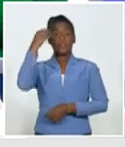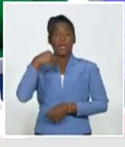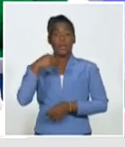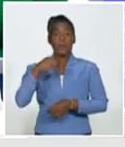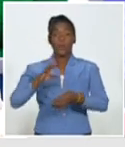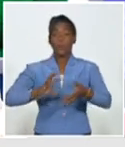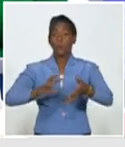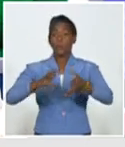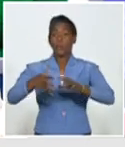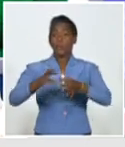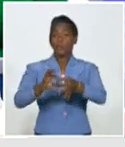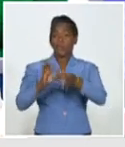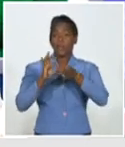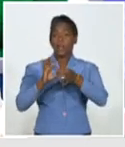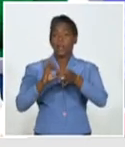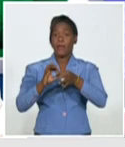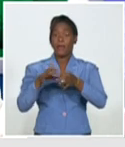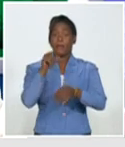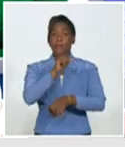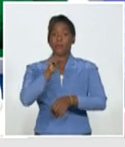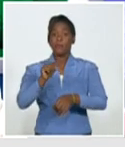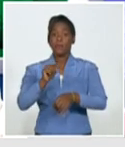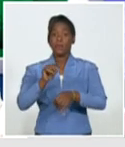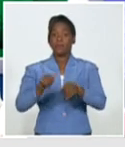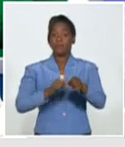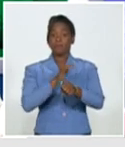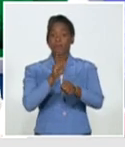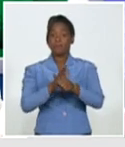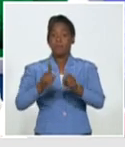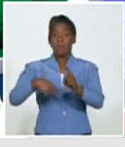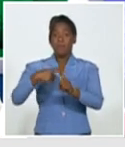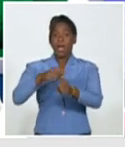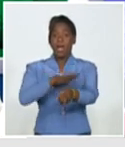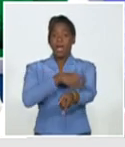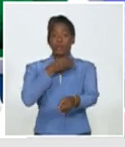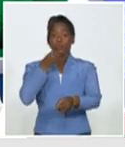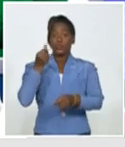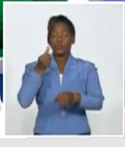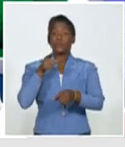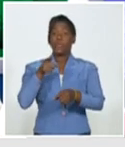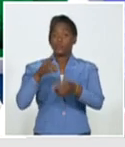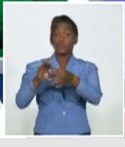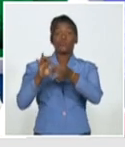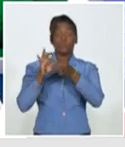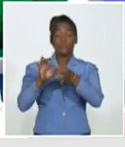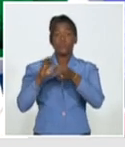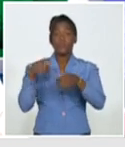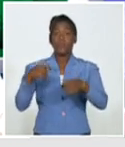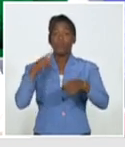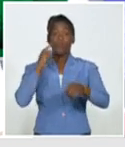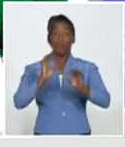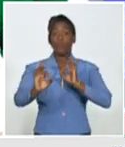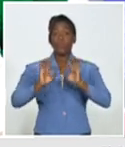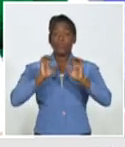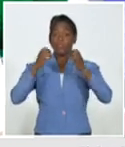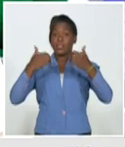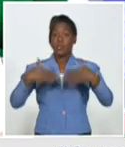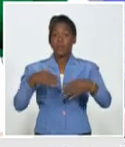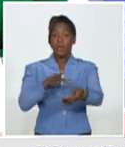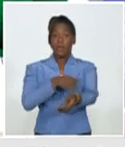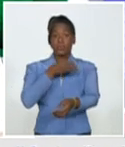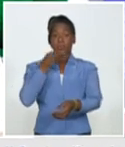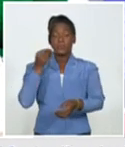enfermedades para la evolución de la COVID, que inicialmente fue